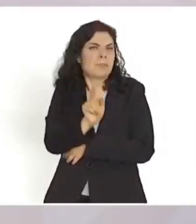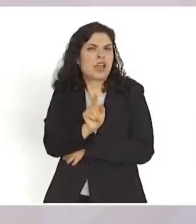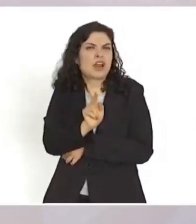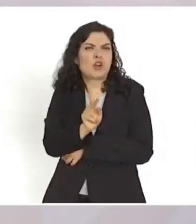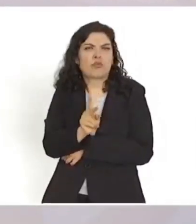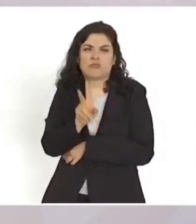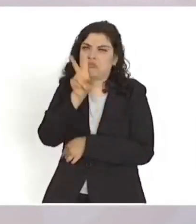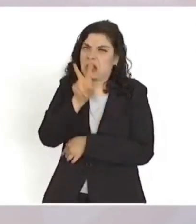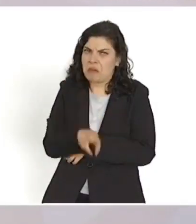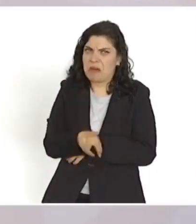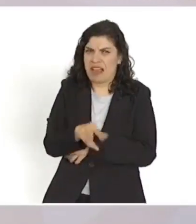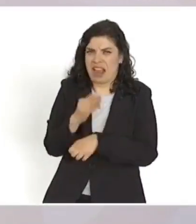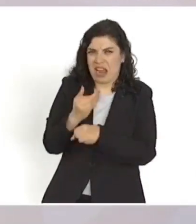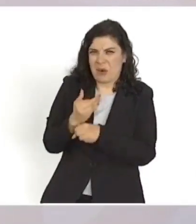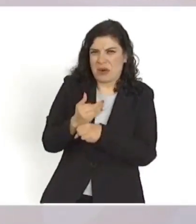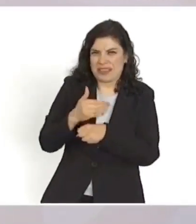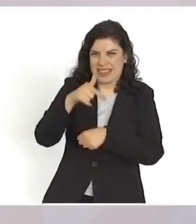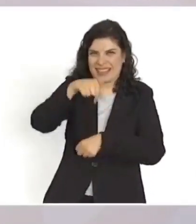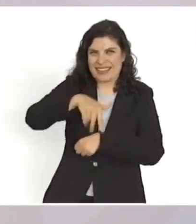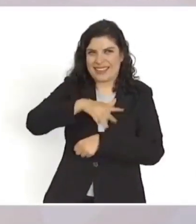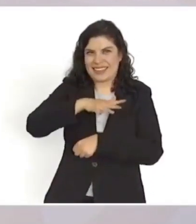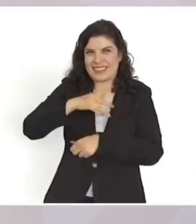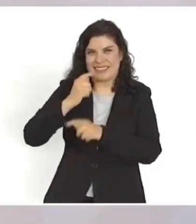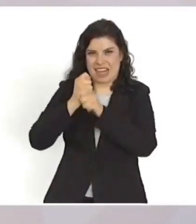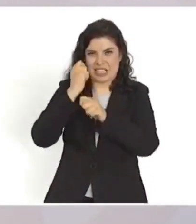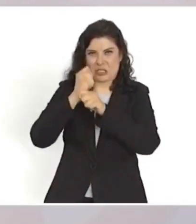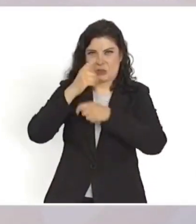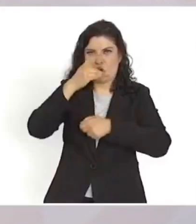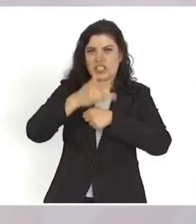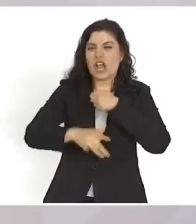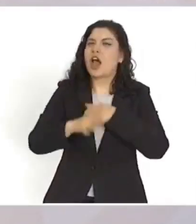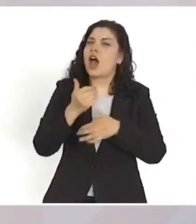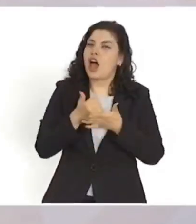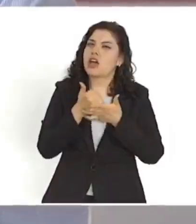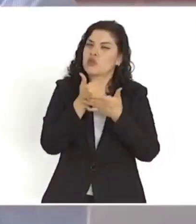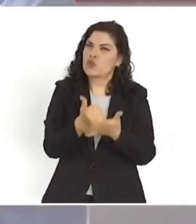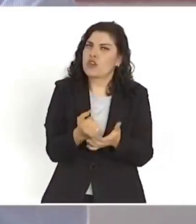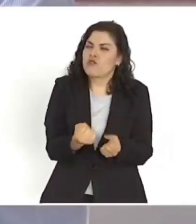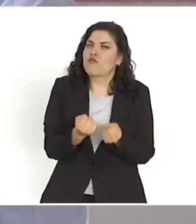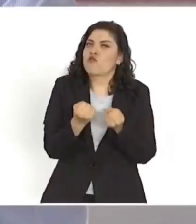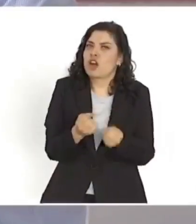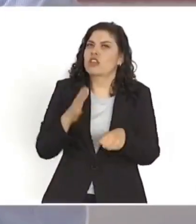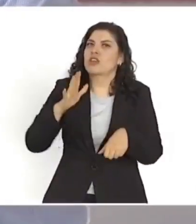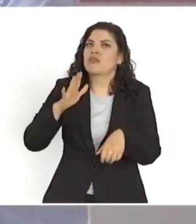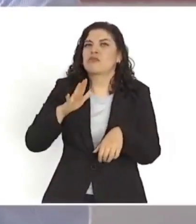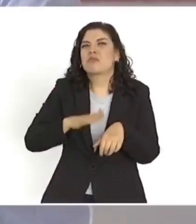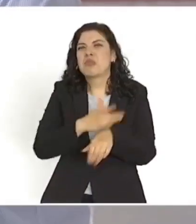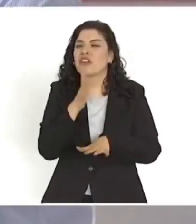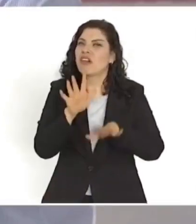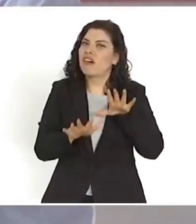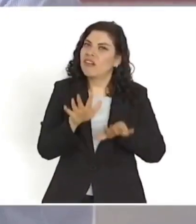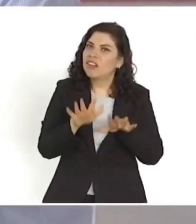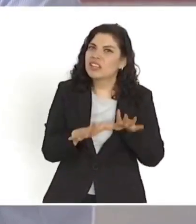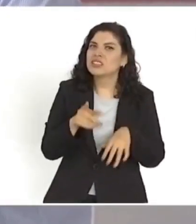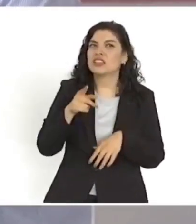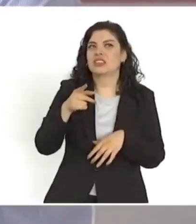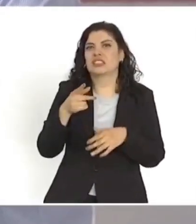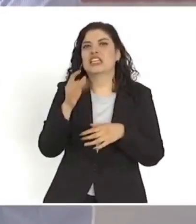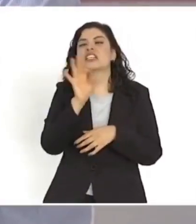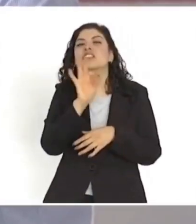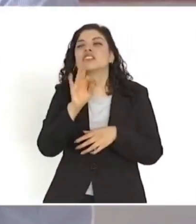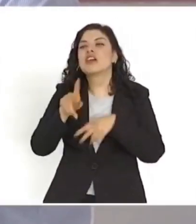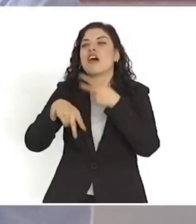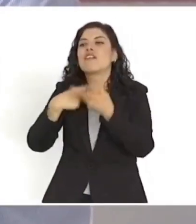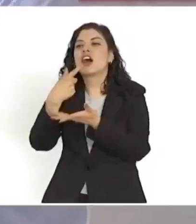va a ayudar mucho para que no hagan tanto tiempo los que van a trabajar o a hacer sus compras a